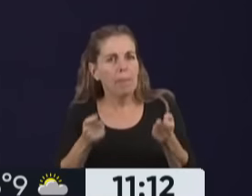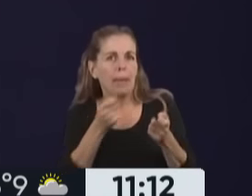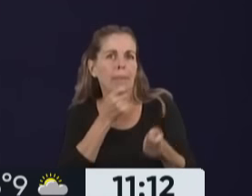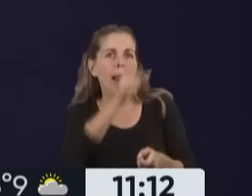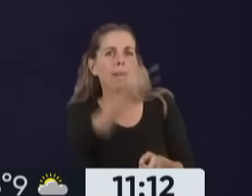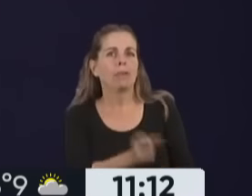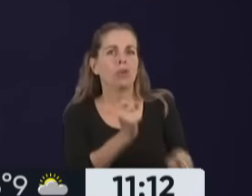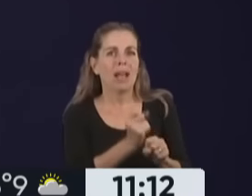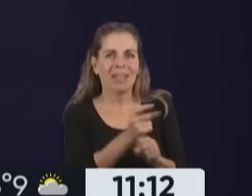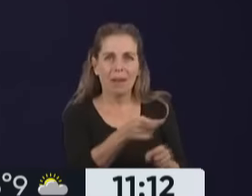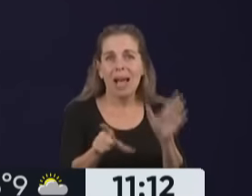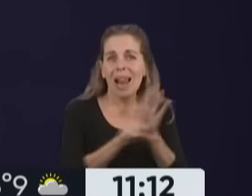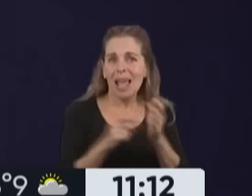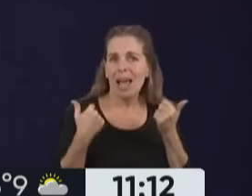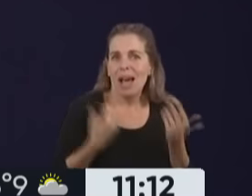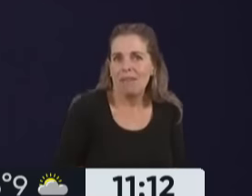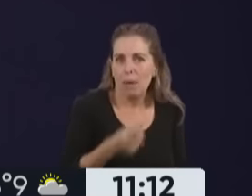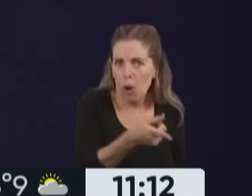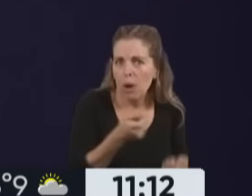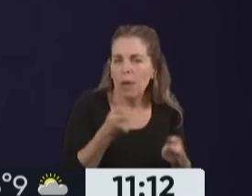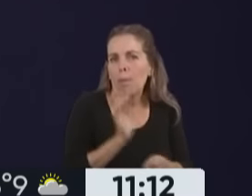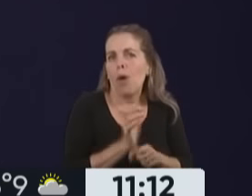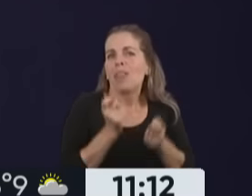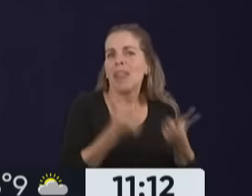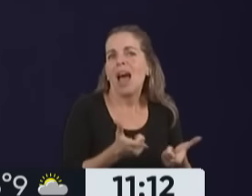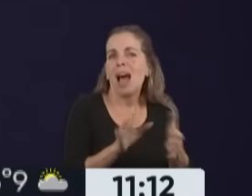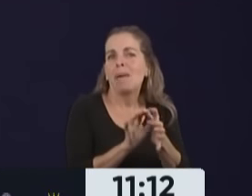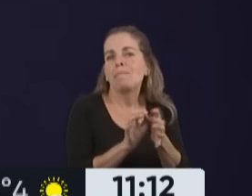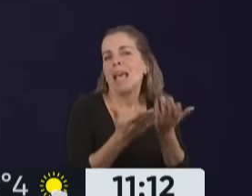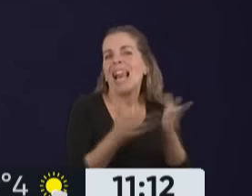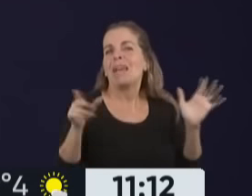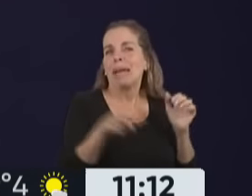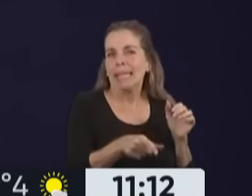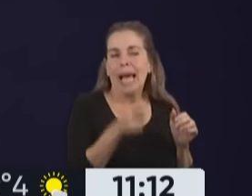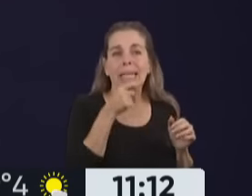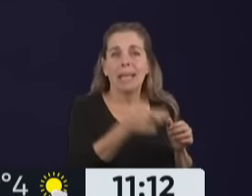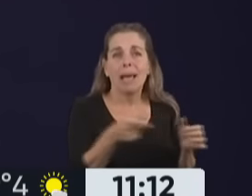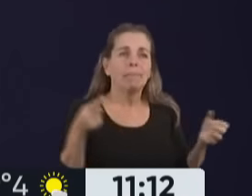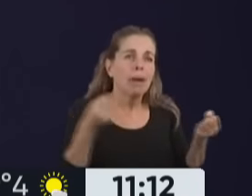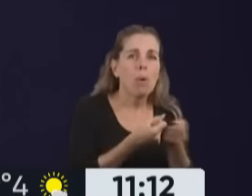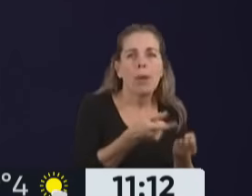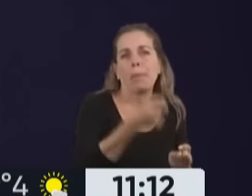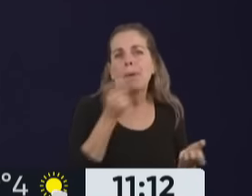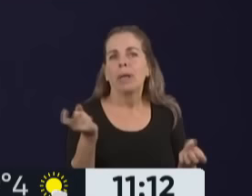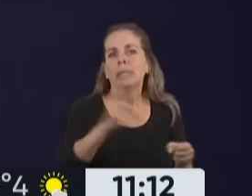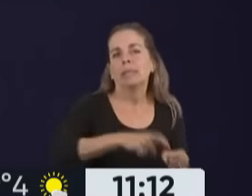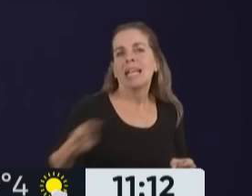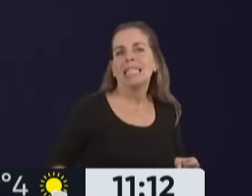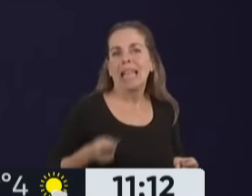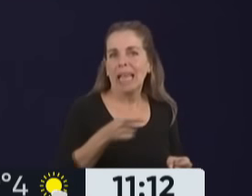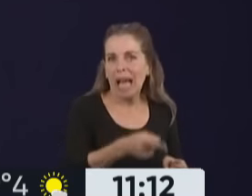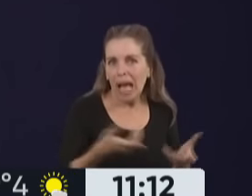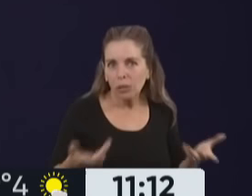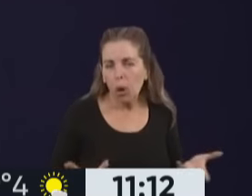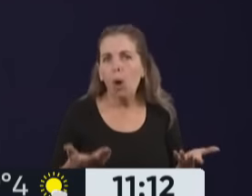trabajador para, si se quiere, a través de su convenio o de su sindicato, optar por un